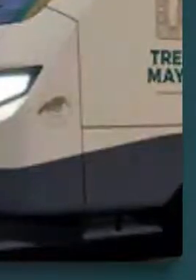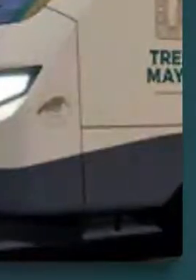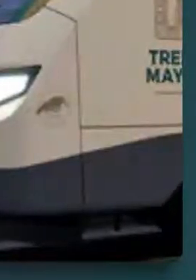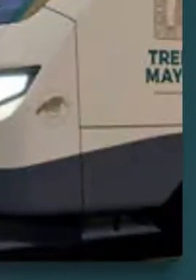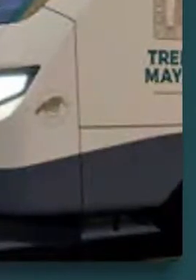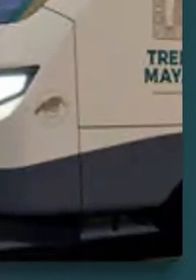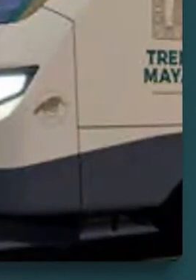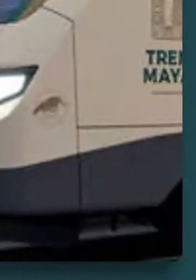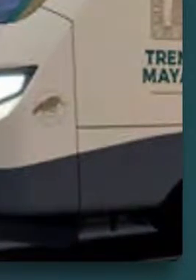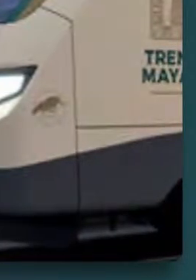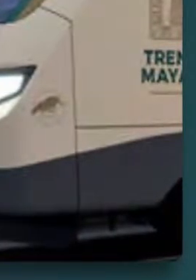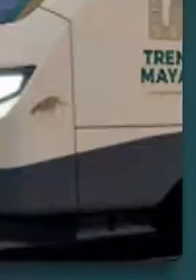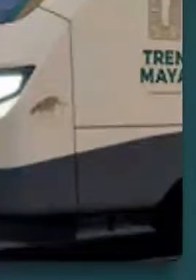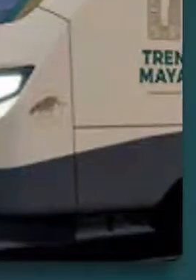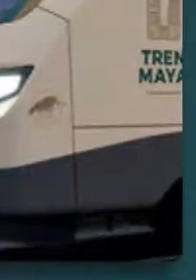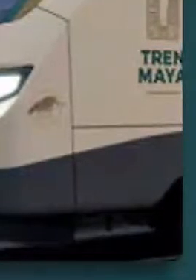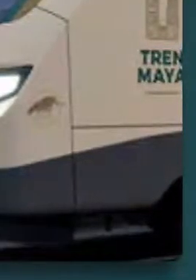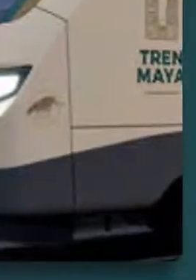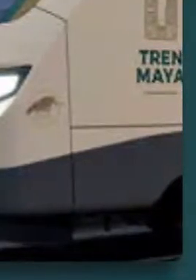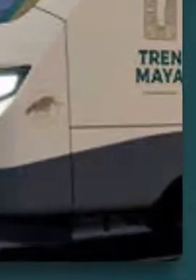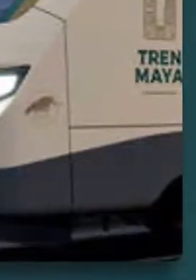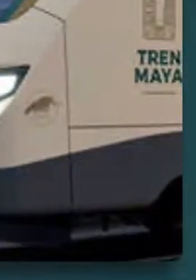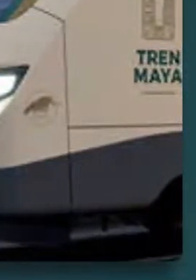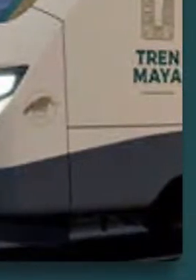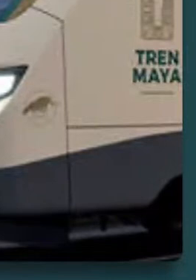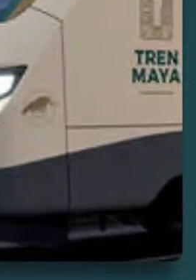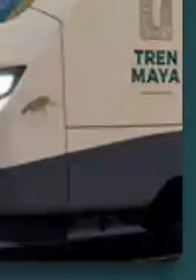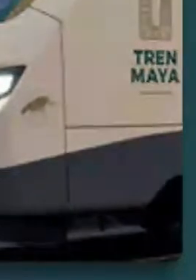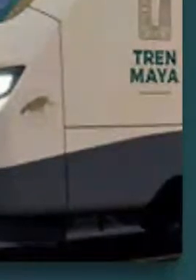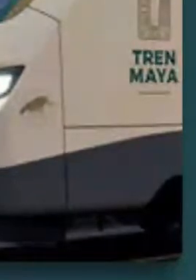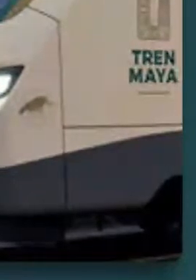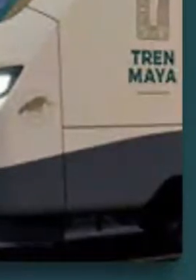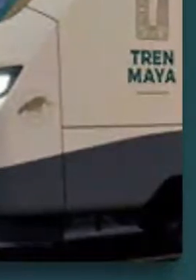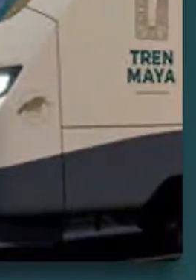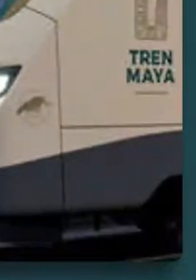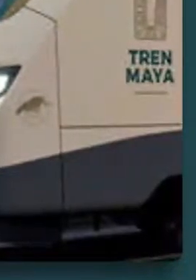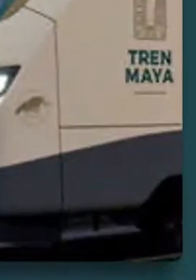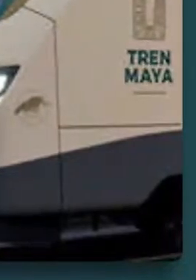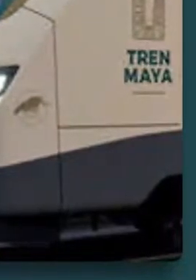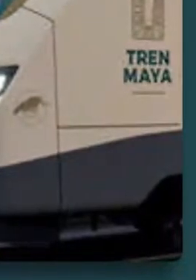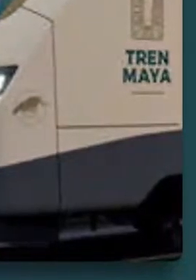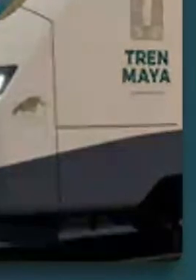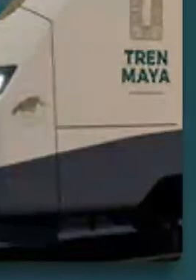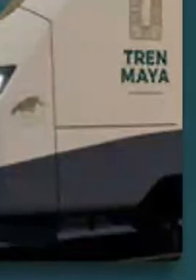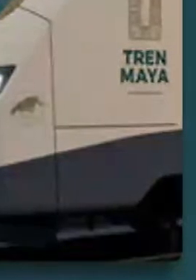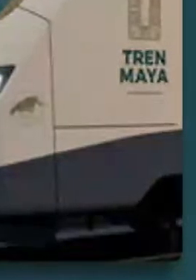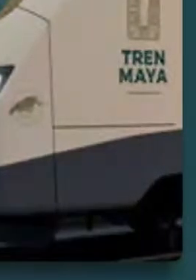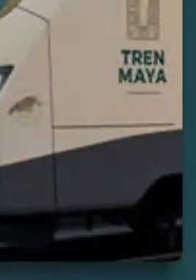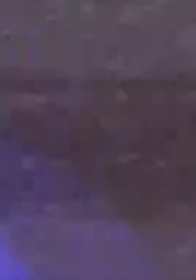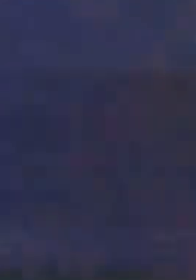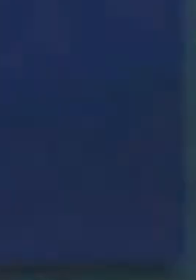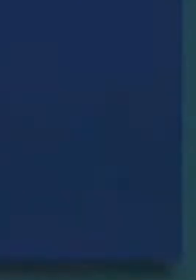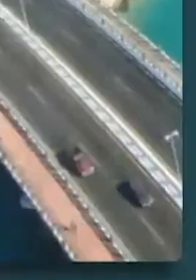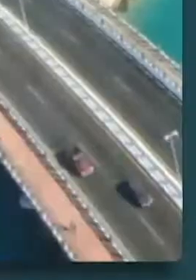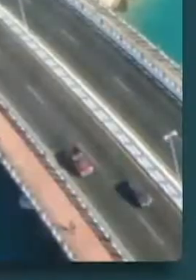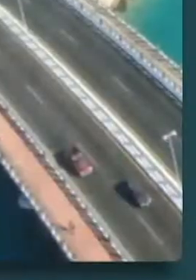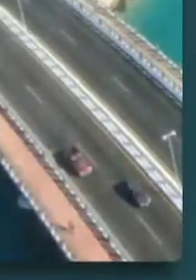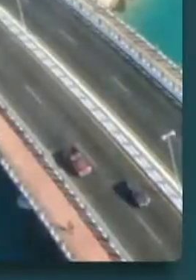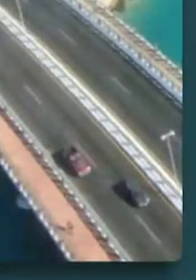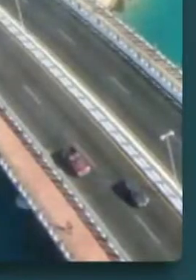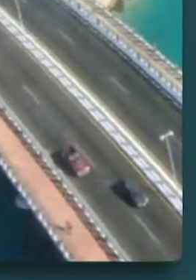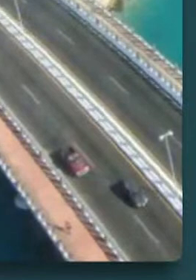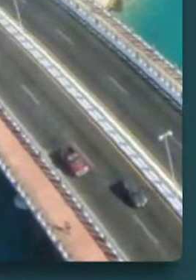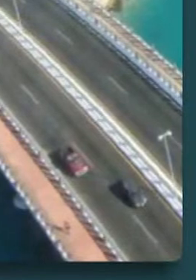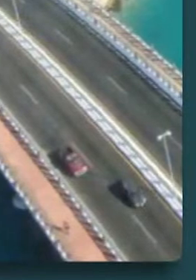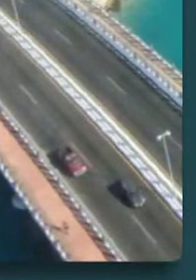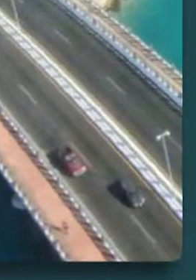Tren Maya, la modernización del Aeropuerto Internacional de Chetumal, la construcción del Aeropuerto Internacional de Tulum y el puente